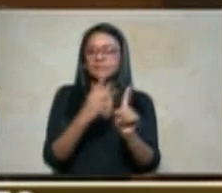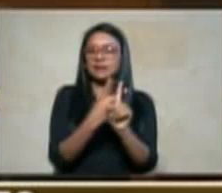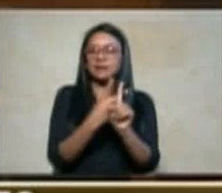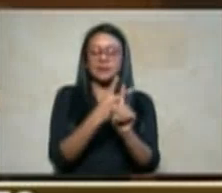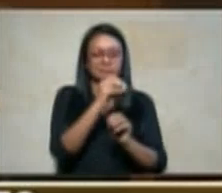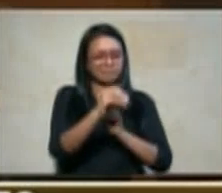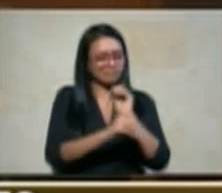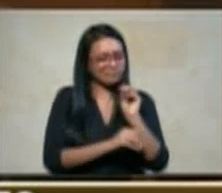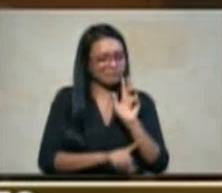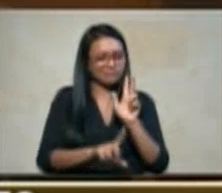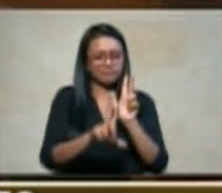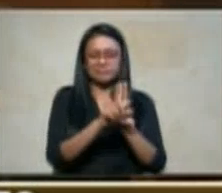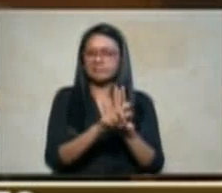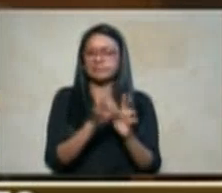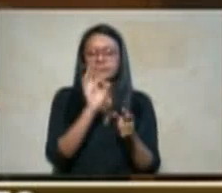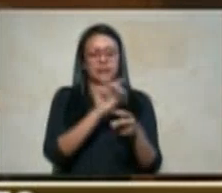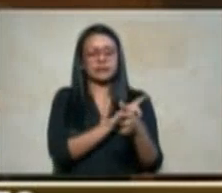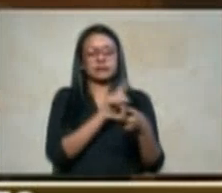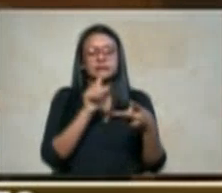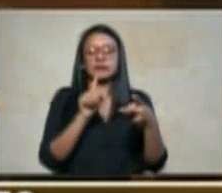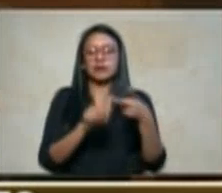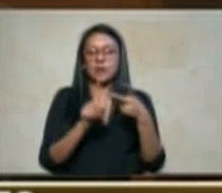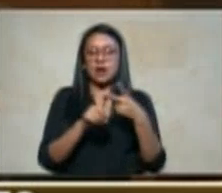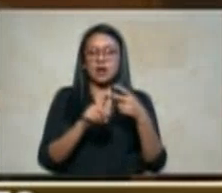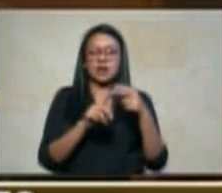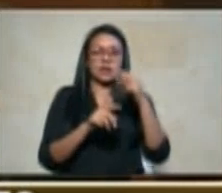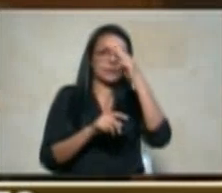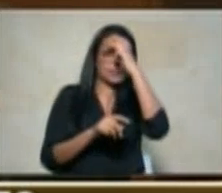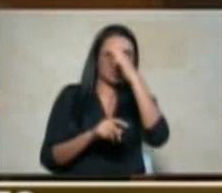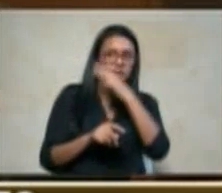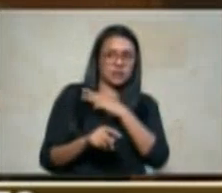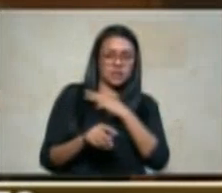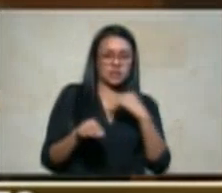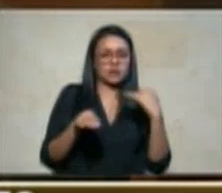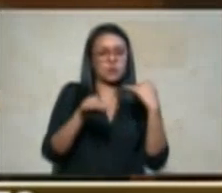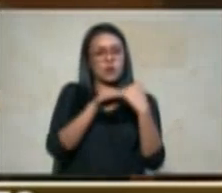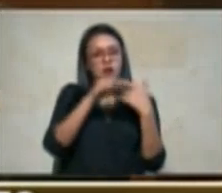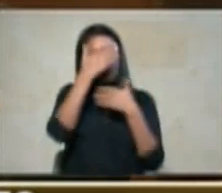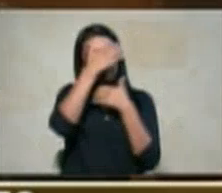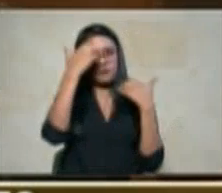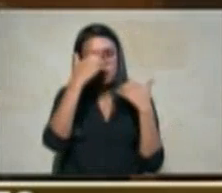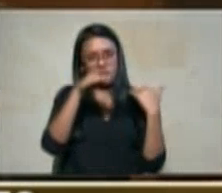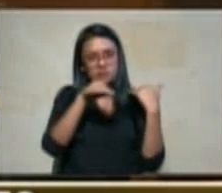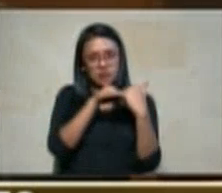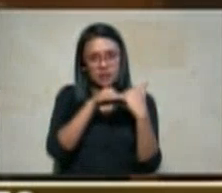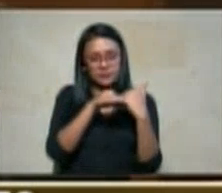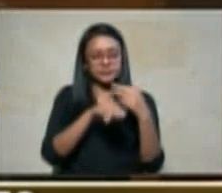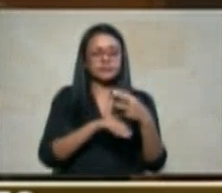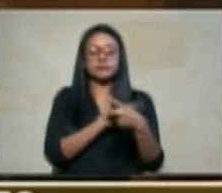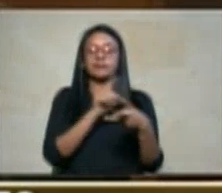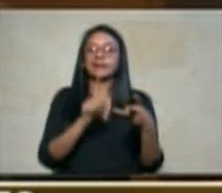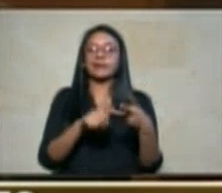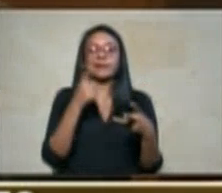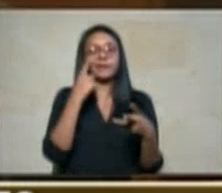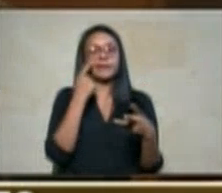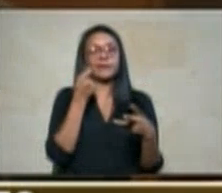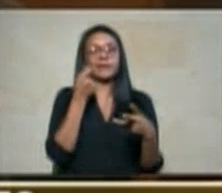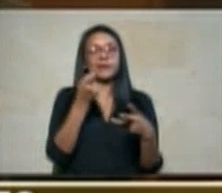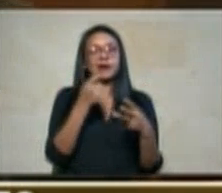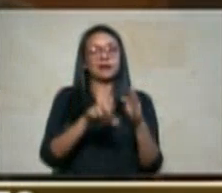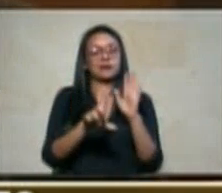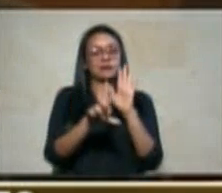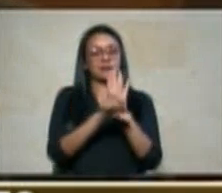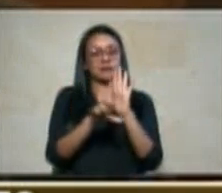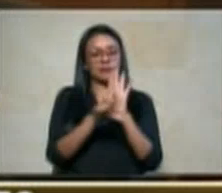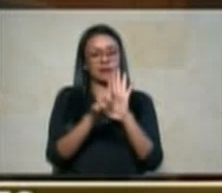segunda, no igualar a las Fuerzas Armadas con las FARC. Y la tercera, tener cuidado con la ley de tierras